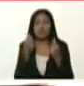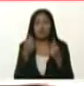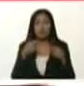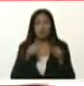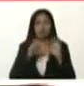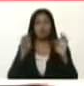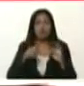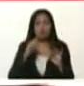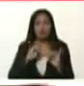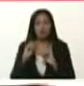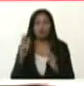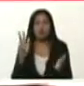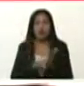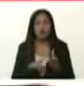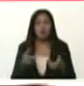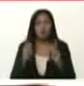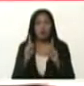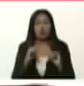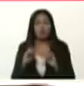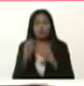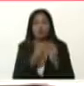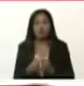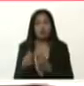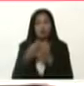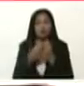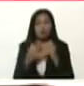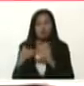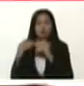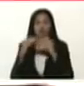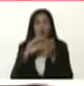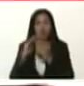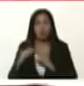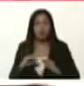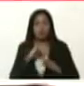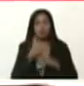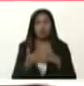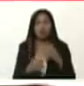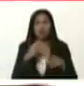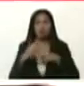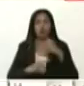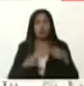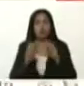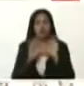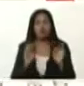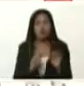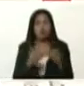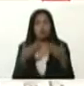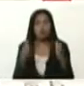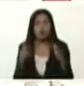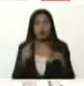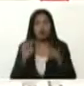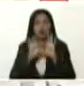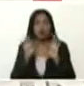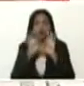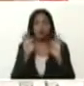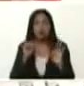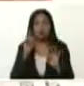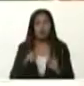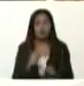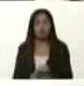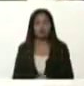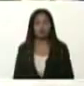efectivo aprobado para la economía comunal, para los proyectos productivos populares.